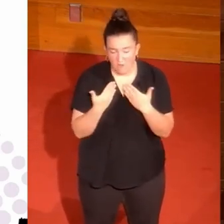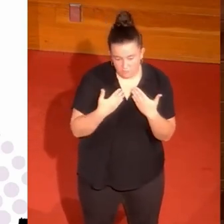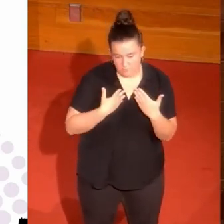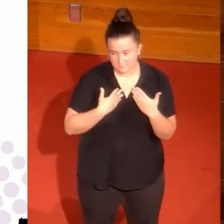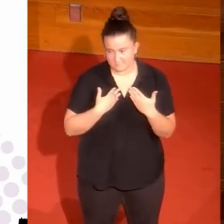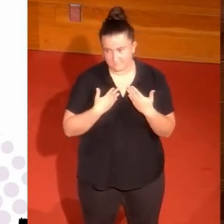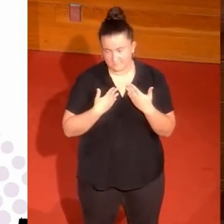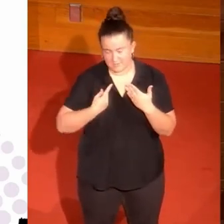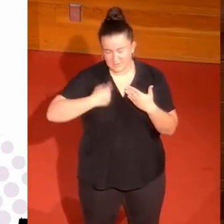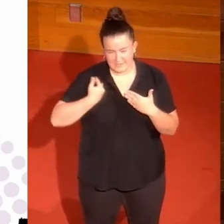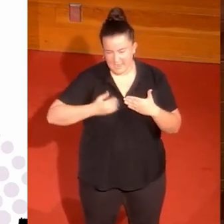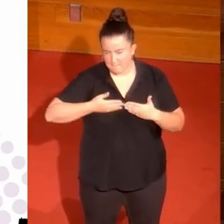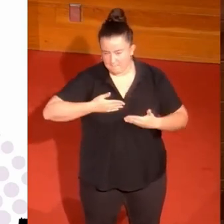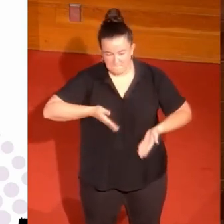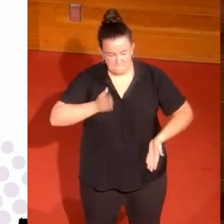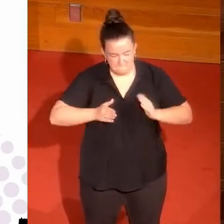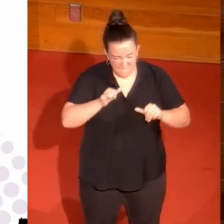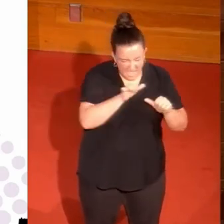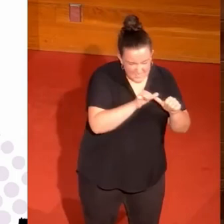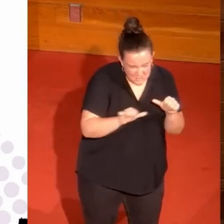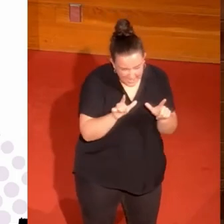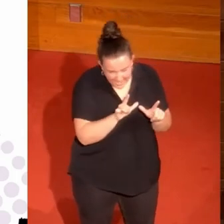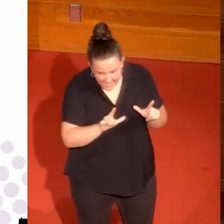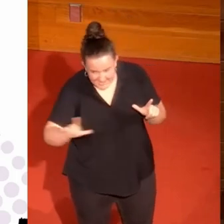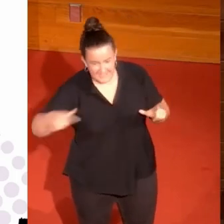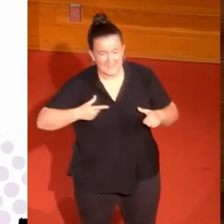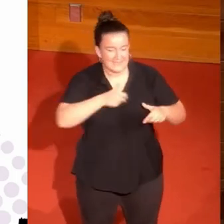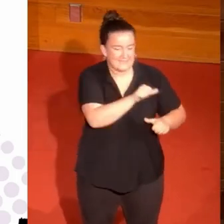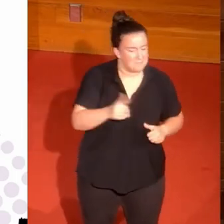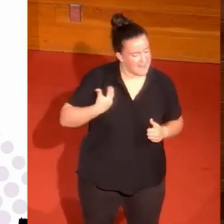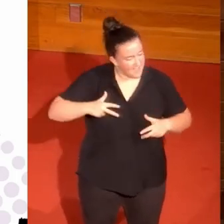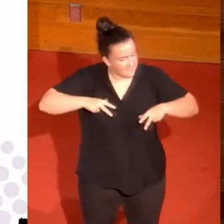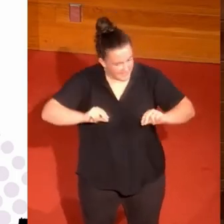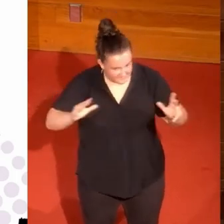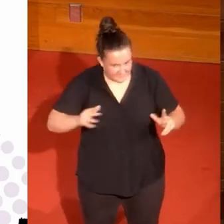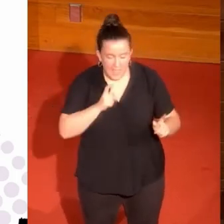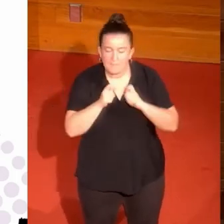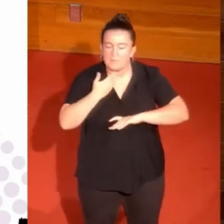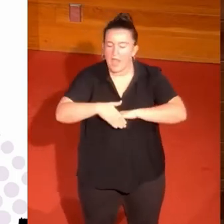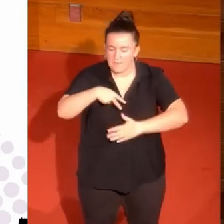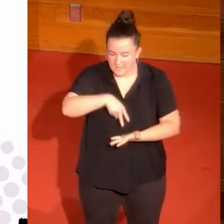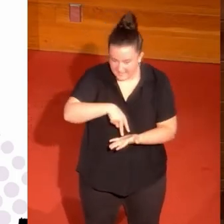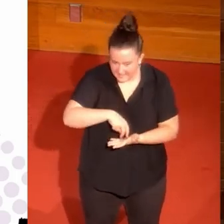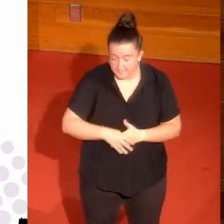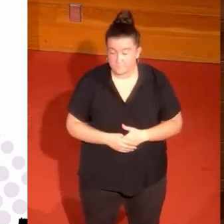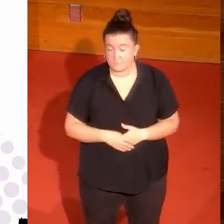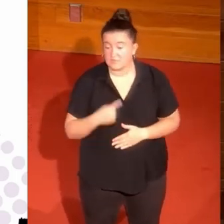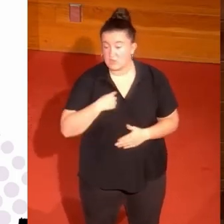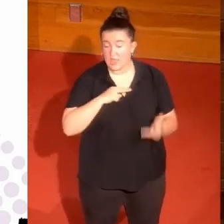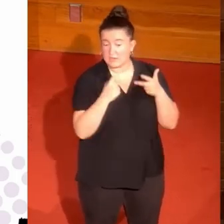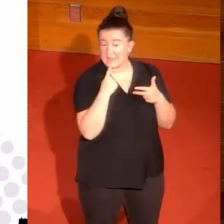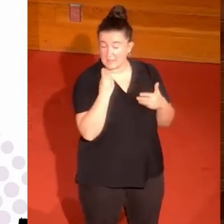maratoniana semana de la décima edición de de periodismo a pie de calle como decía en euskera me